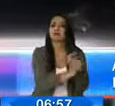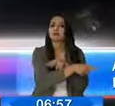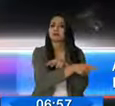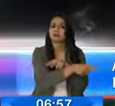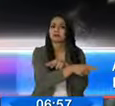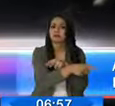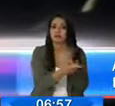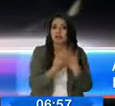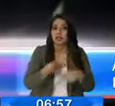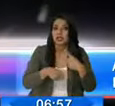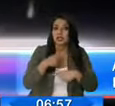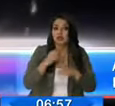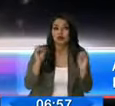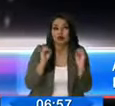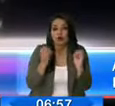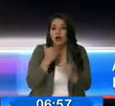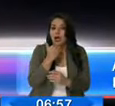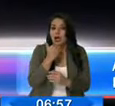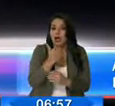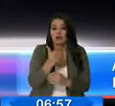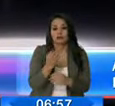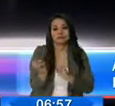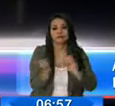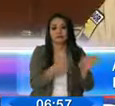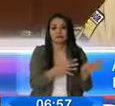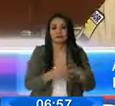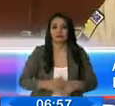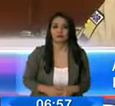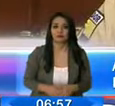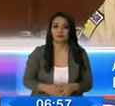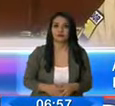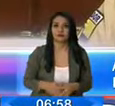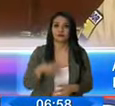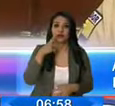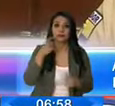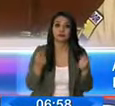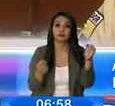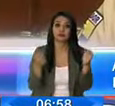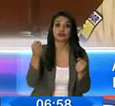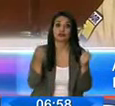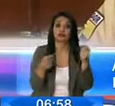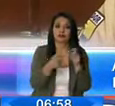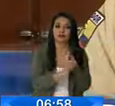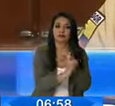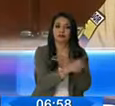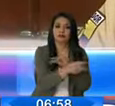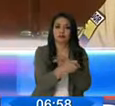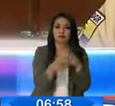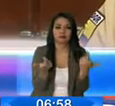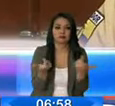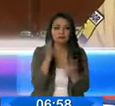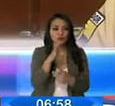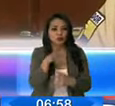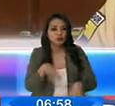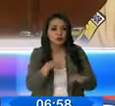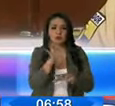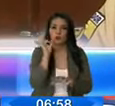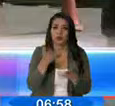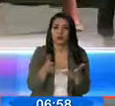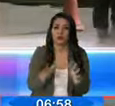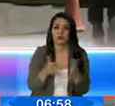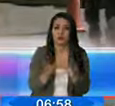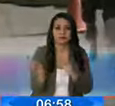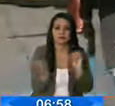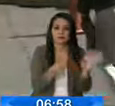que herido, o al menos con lesiones graves, logró abandonar la escena. El chofer dado a la fuga, el chofer no se le encontró en el